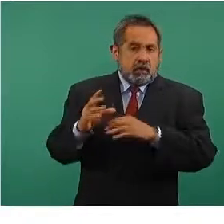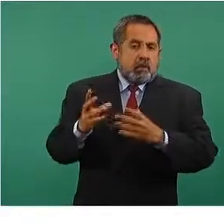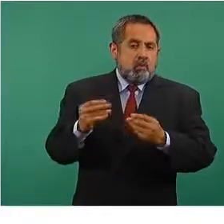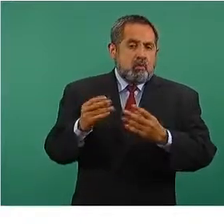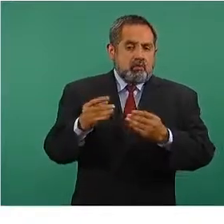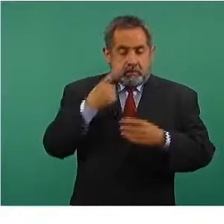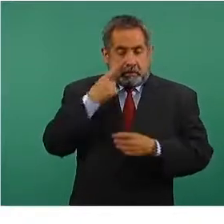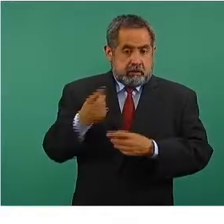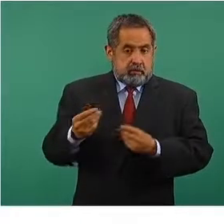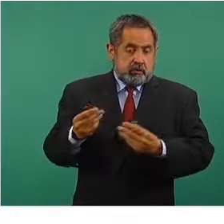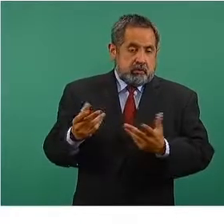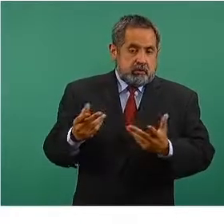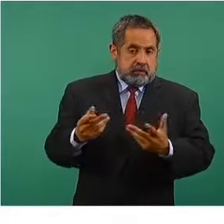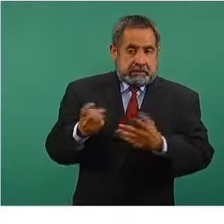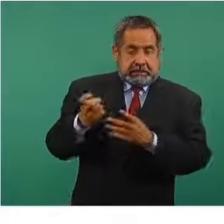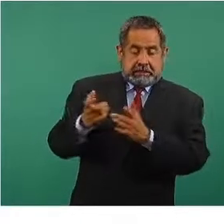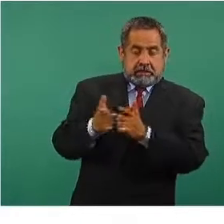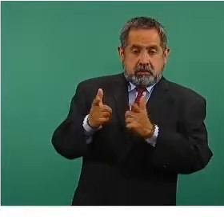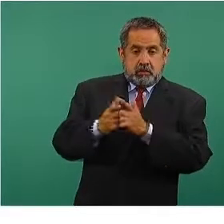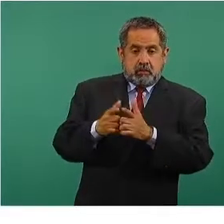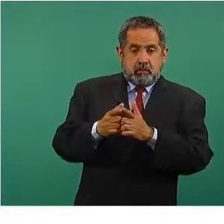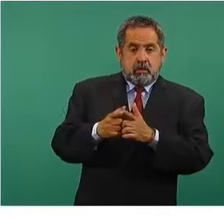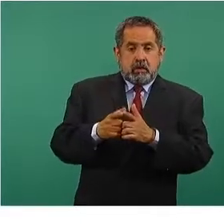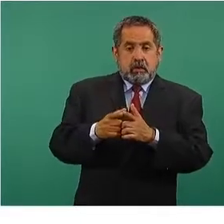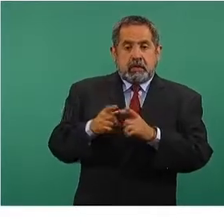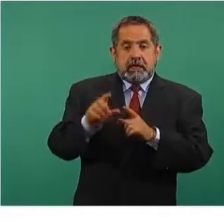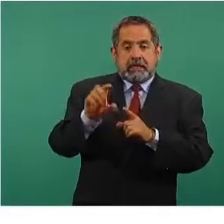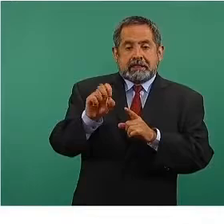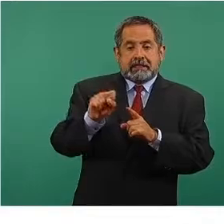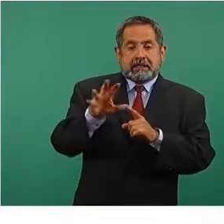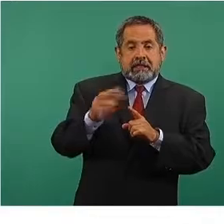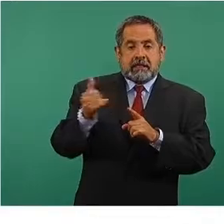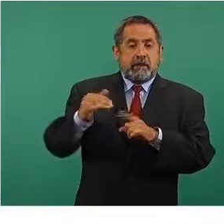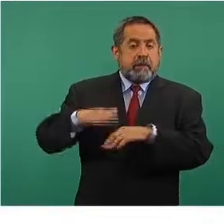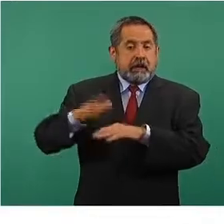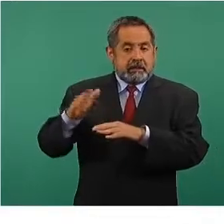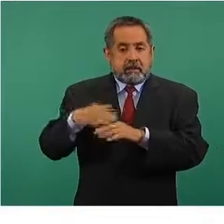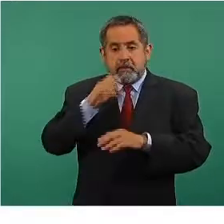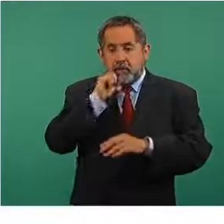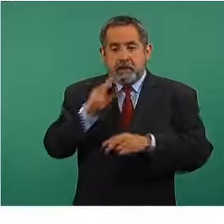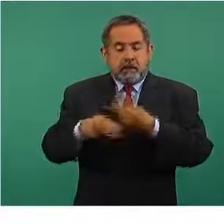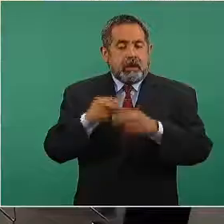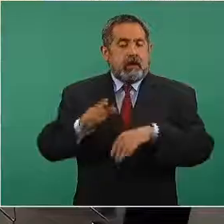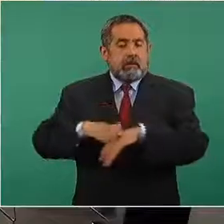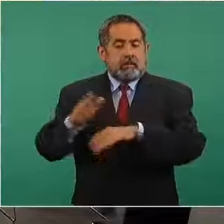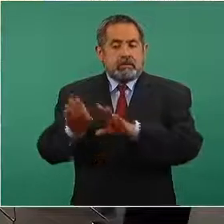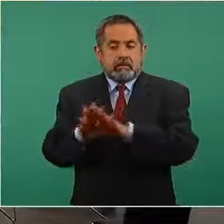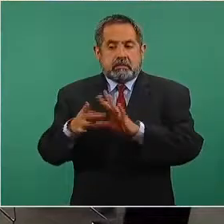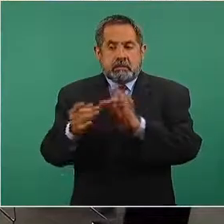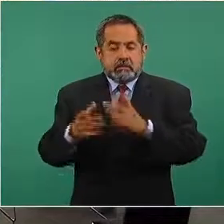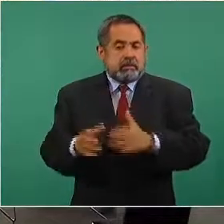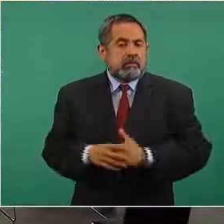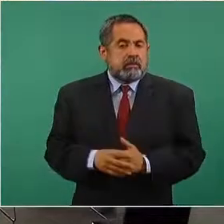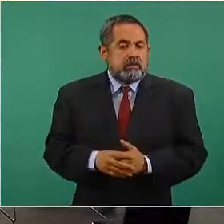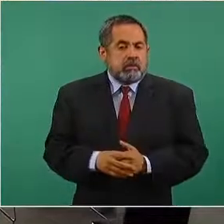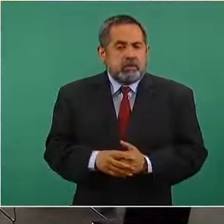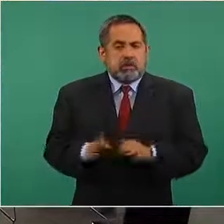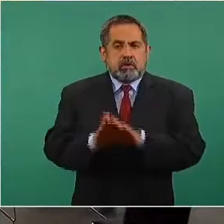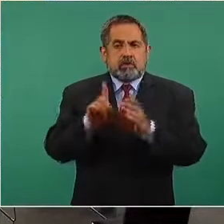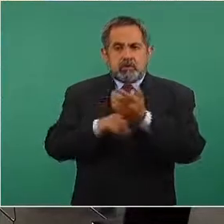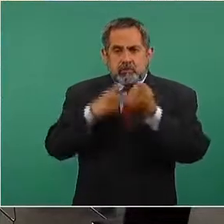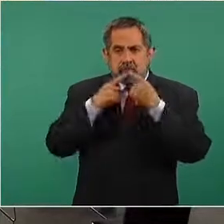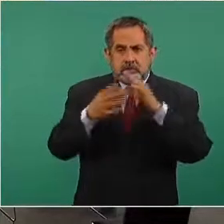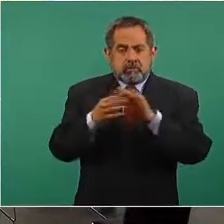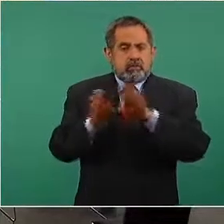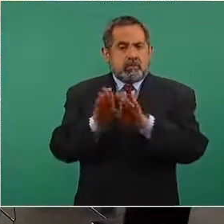más aquí, en este grupo, que es el grupo de 65 más, pero aquí también se esperaban muchas más muertes. Por eso el exceso en porcentaje es menor,